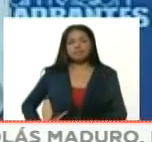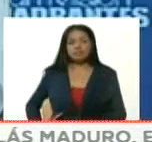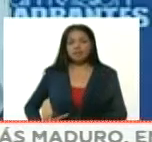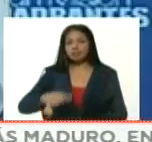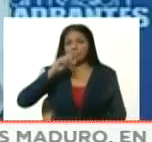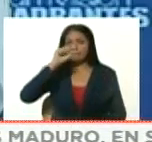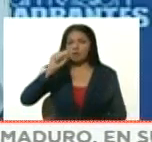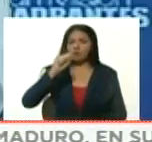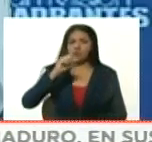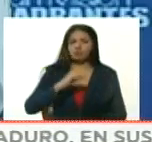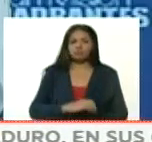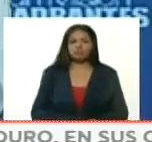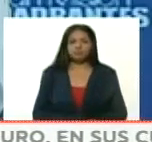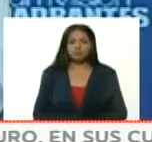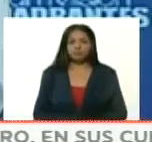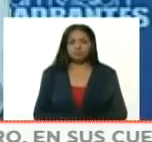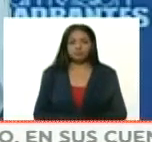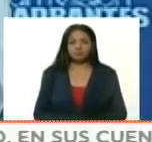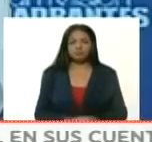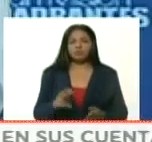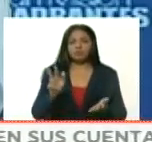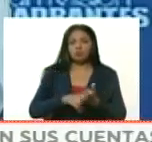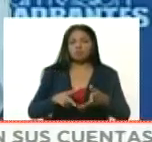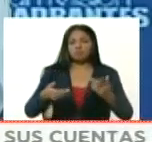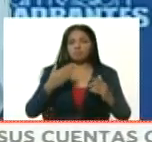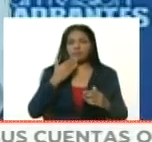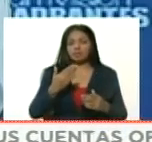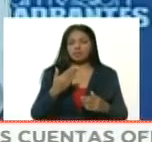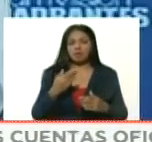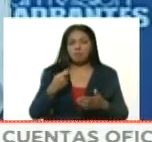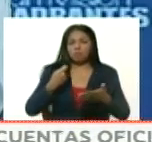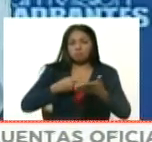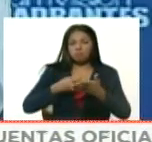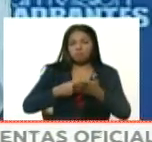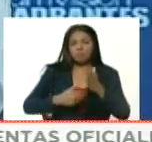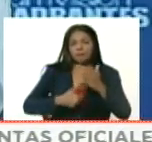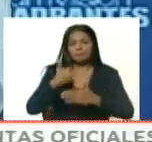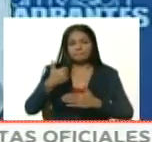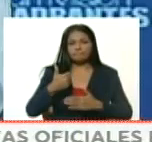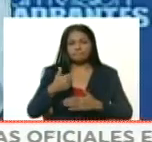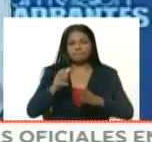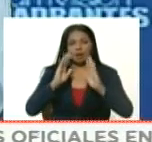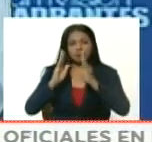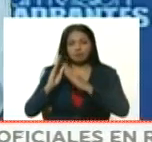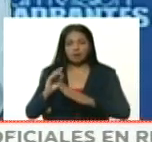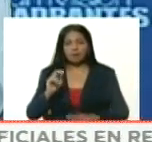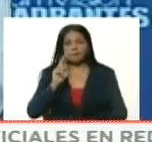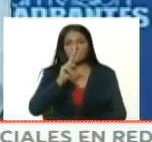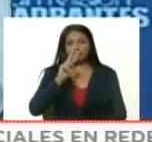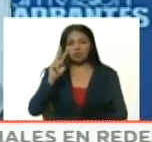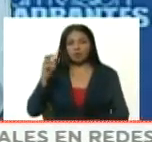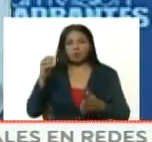Nicolás Maduro Moros, aprobar la solicitud de recursos adicionales por el orden de